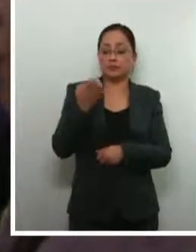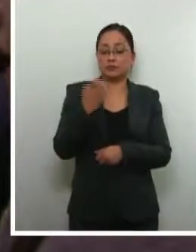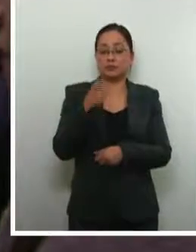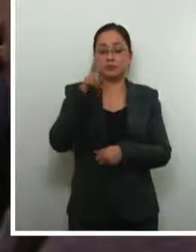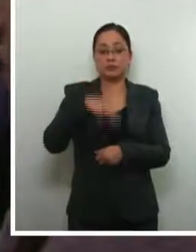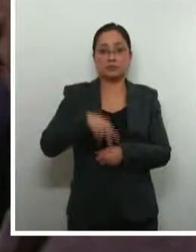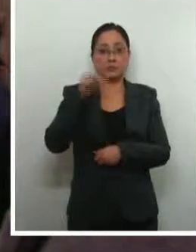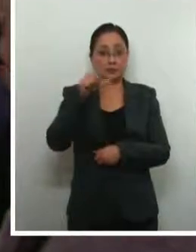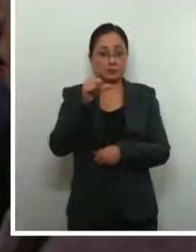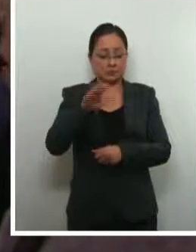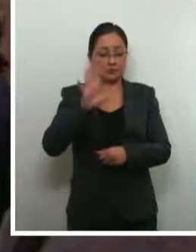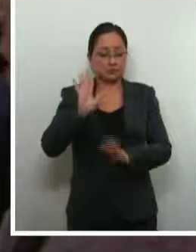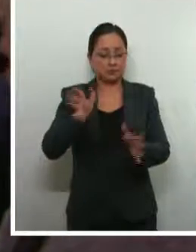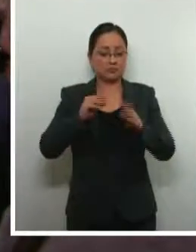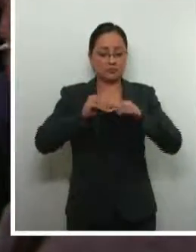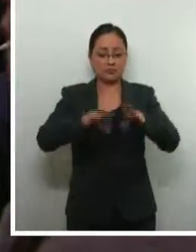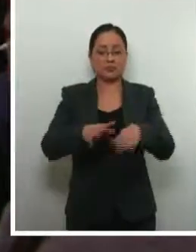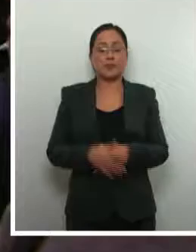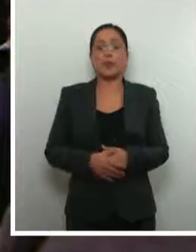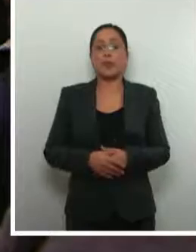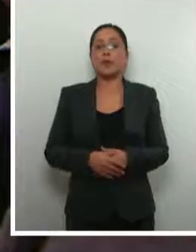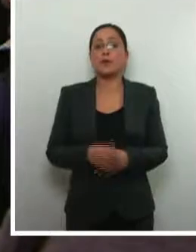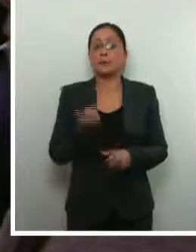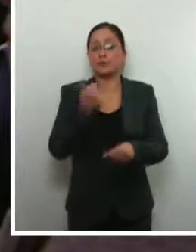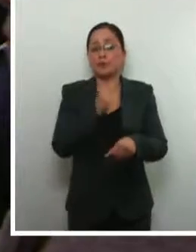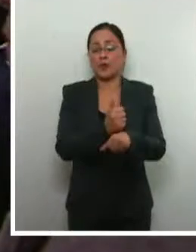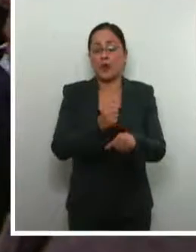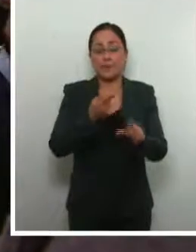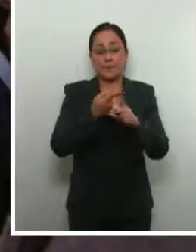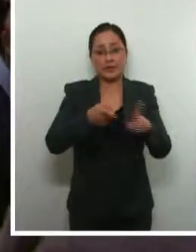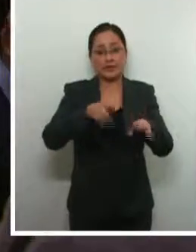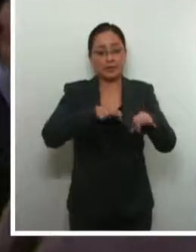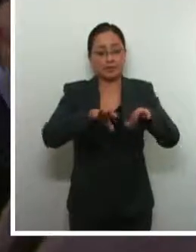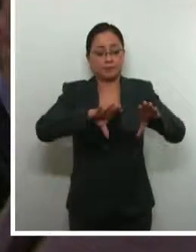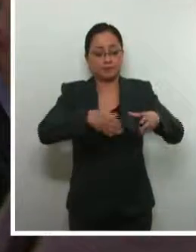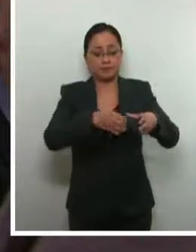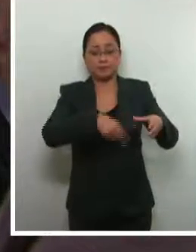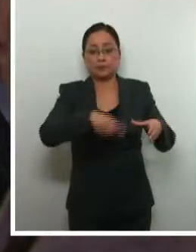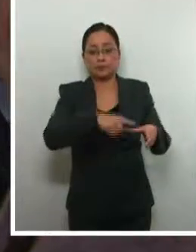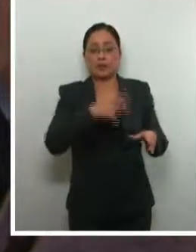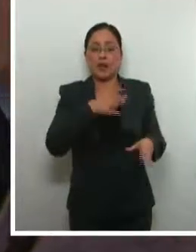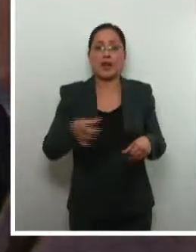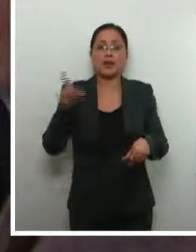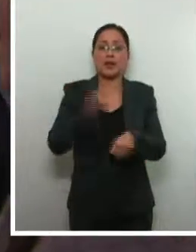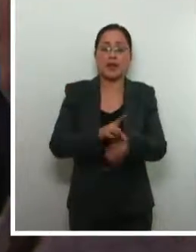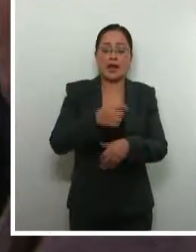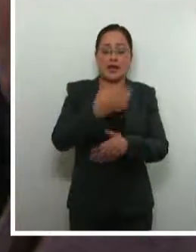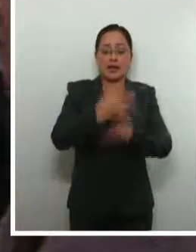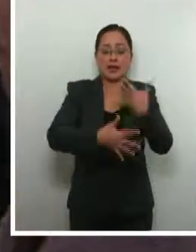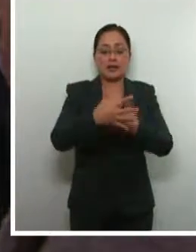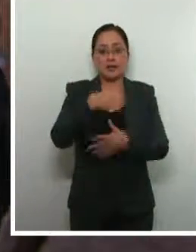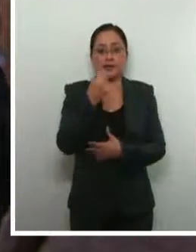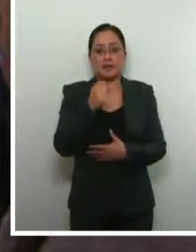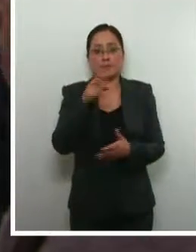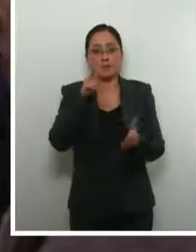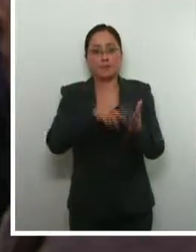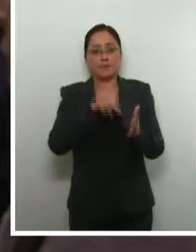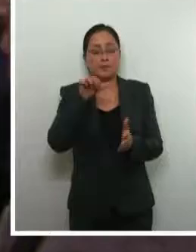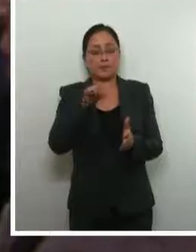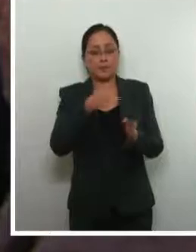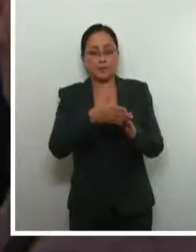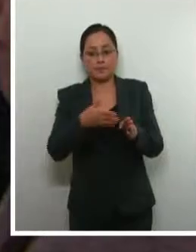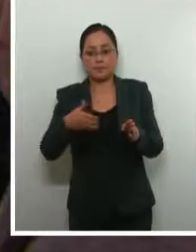de 2016. La instalación de la Asamblea fue el pasado 15 de septiembre de